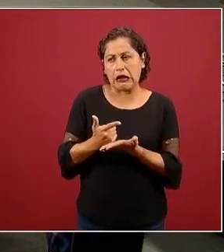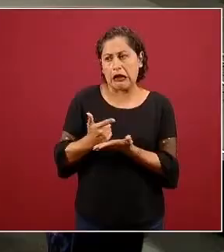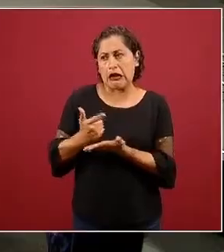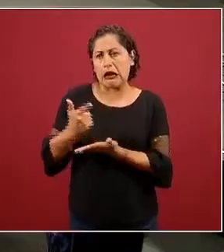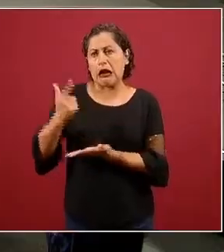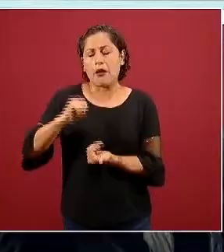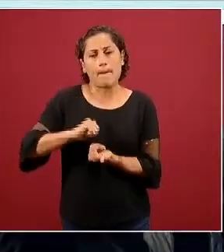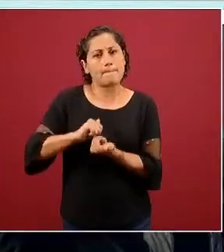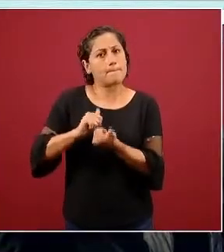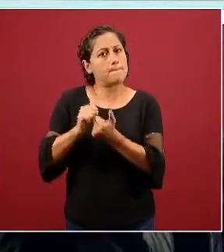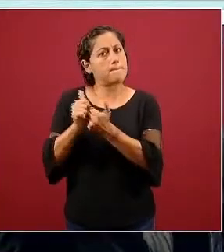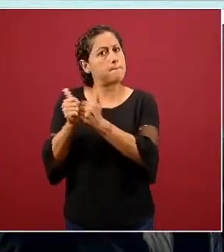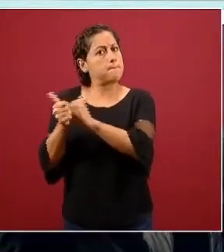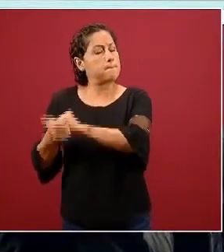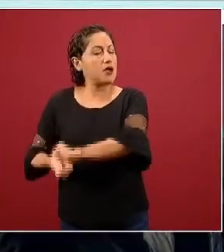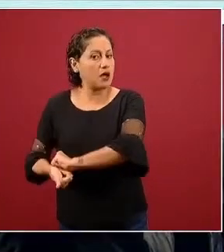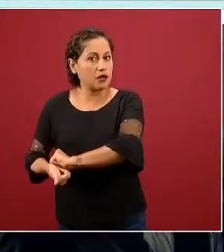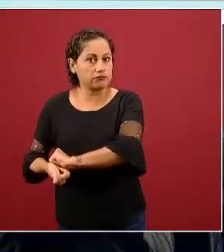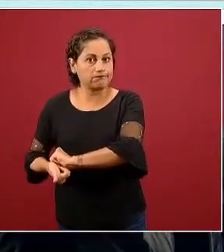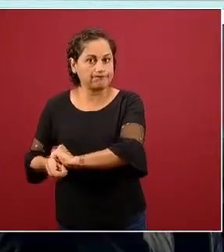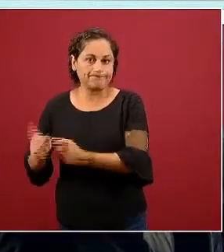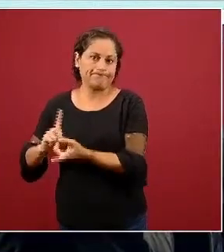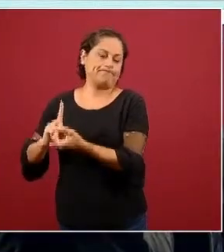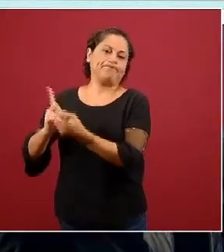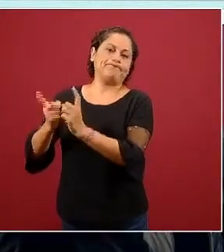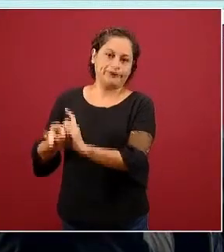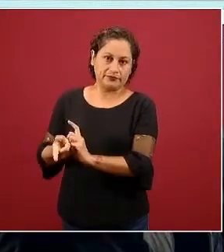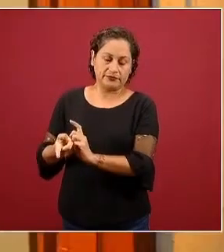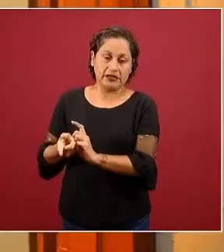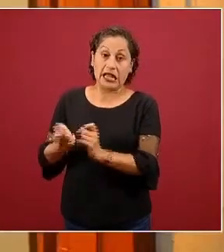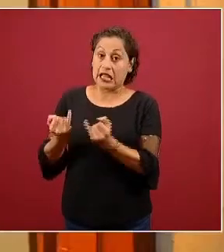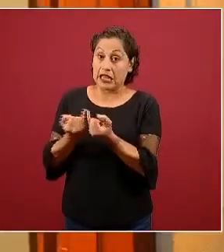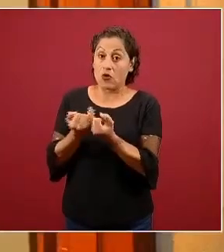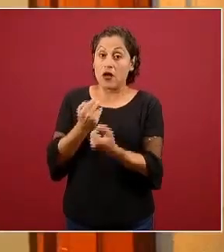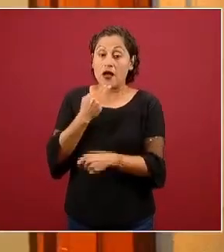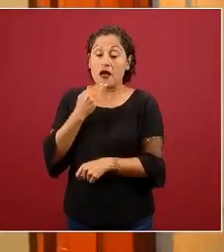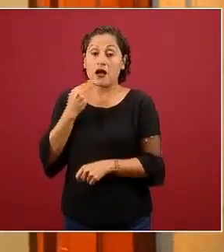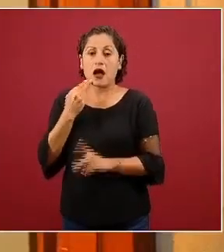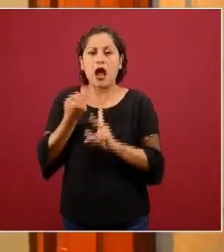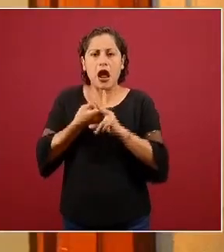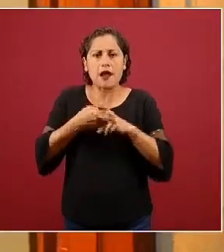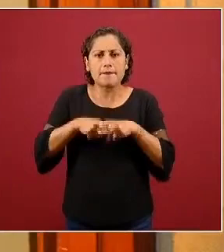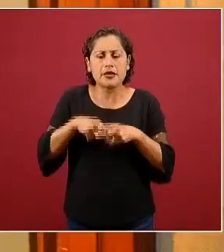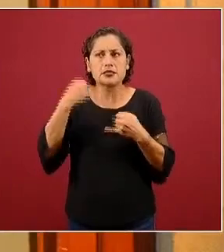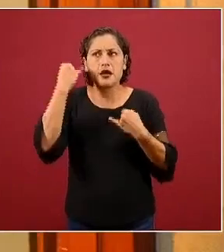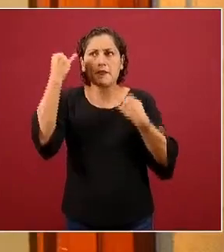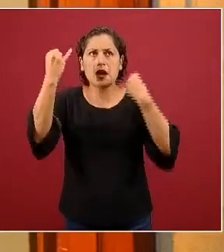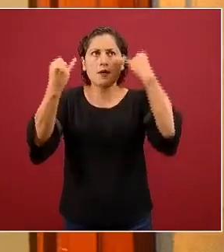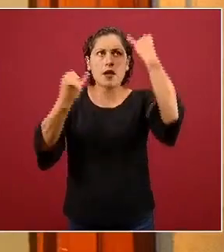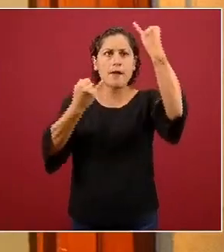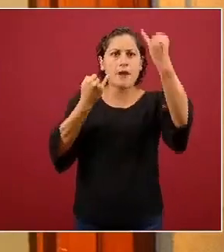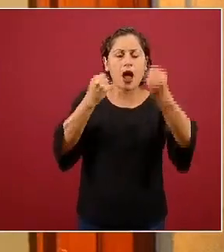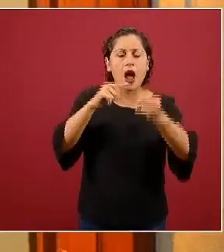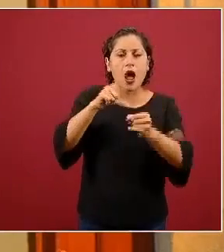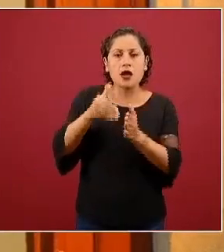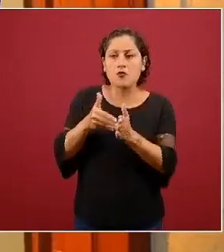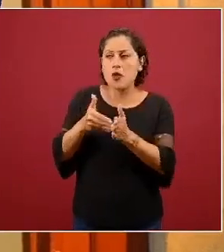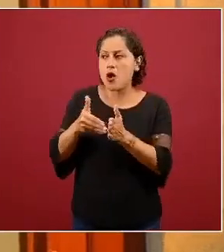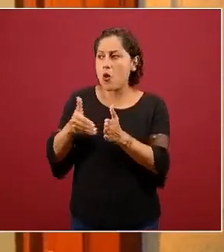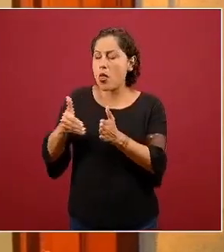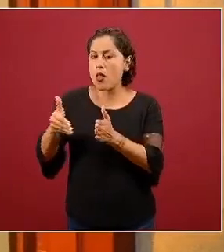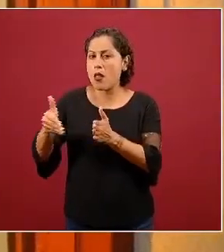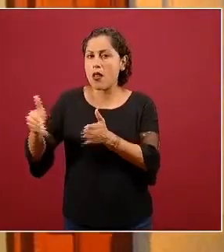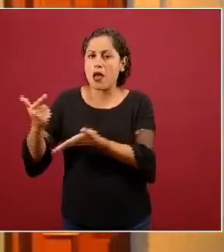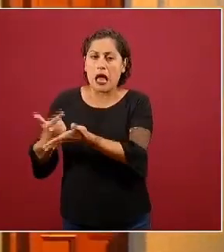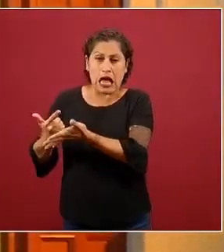nivel y podemos pasar a la planeación suicida, en donde yo ya no espero que pase un milagro y estoy planeando cómo hacerlo,